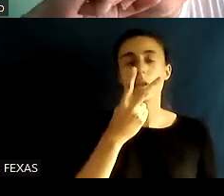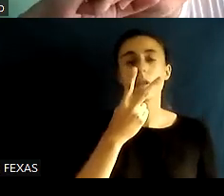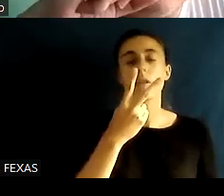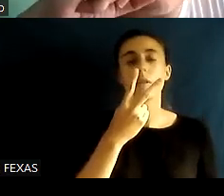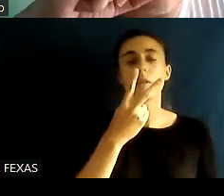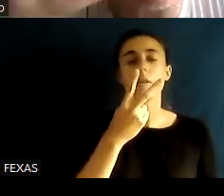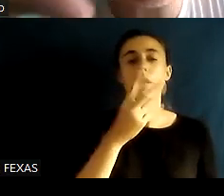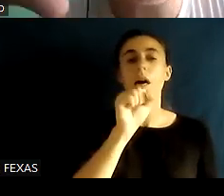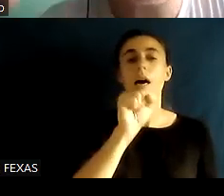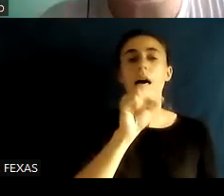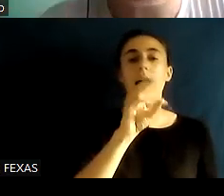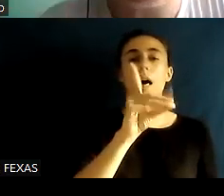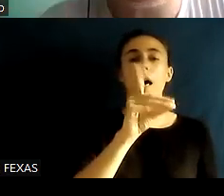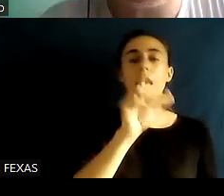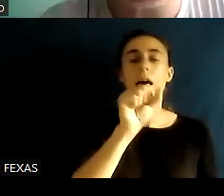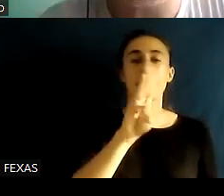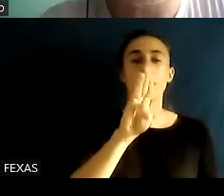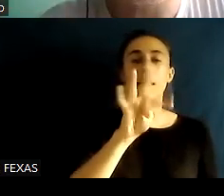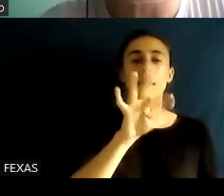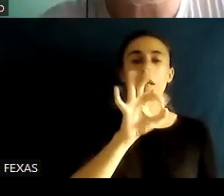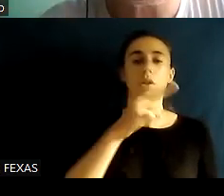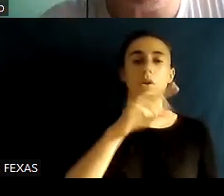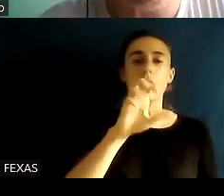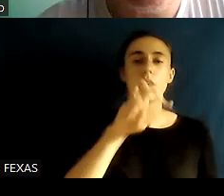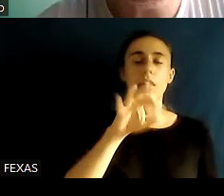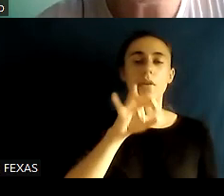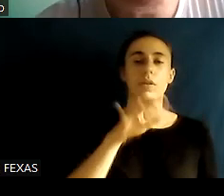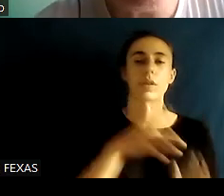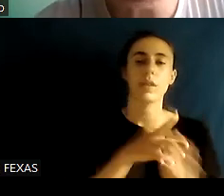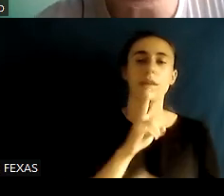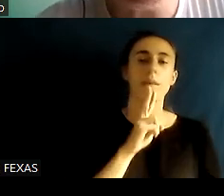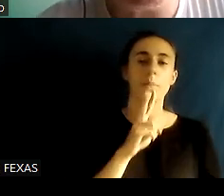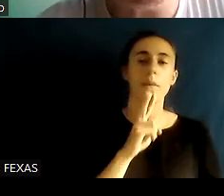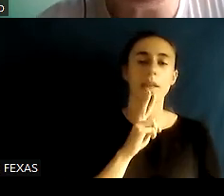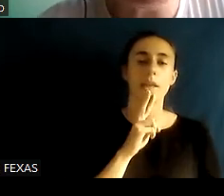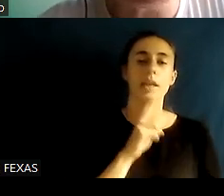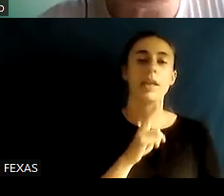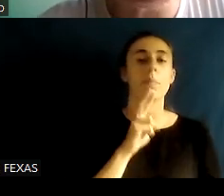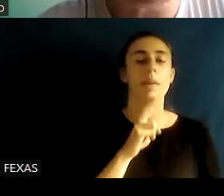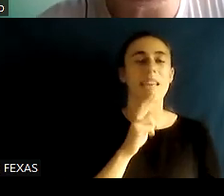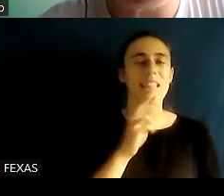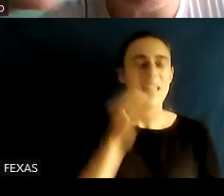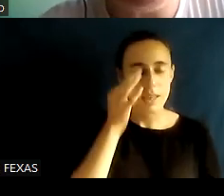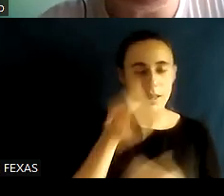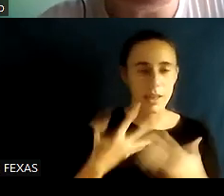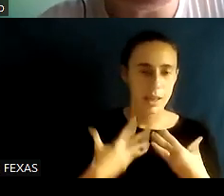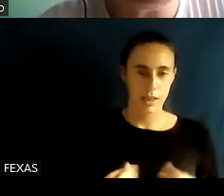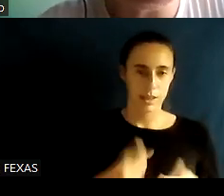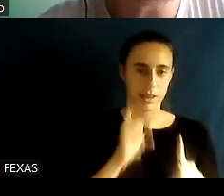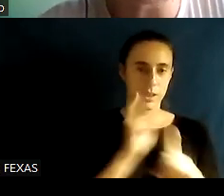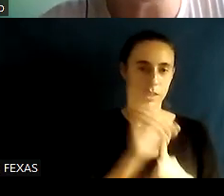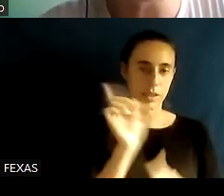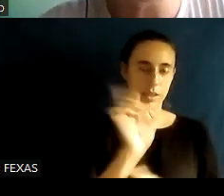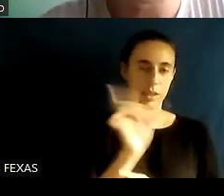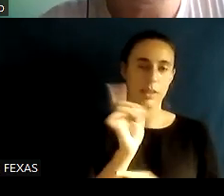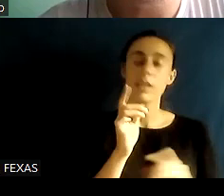reciben las drogas vegetales que ayudan, que no son puramente antidepresivas, que no pretenden revertir una depresión,